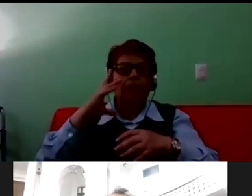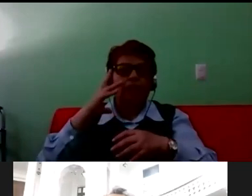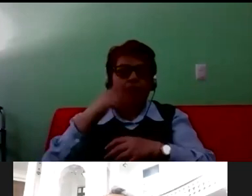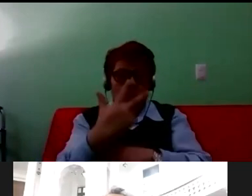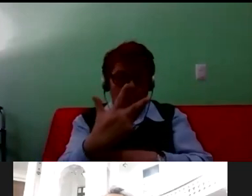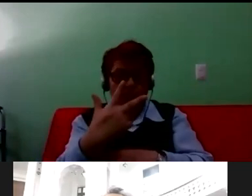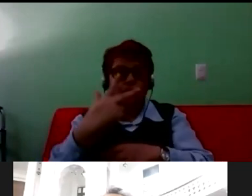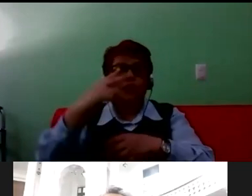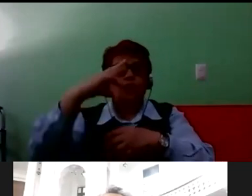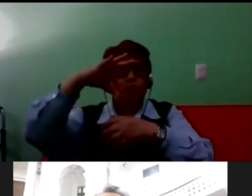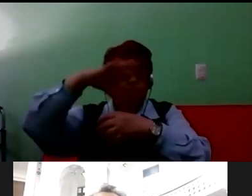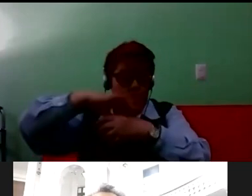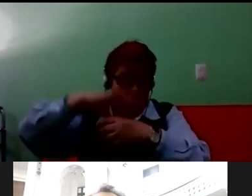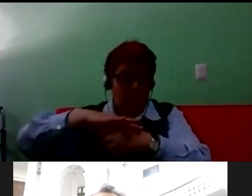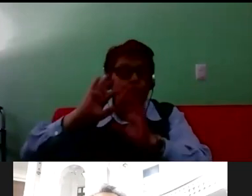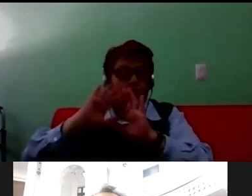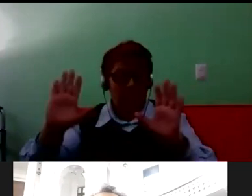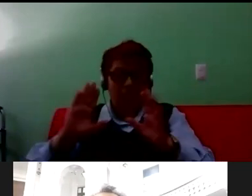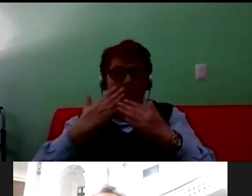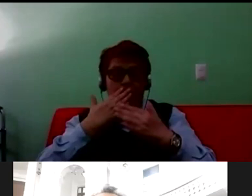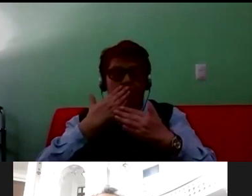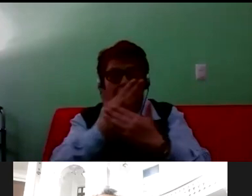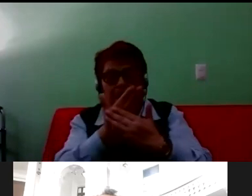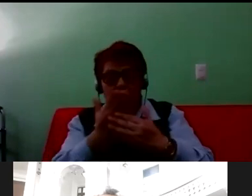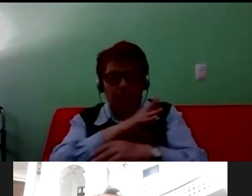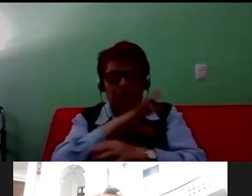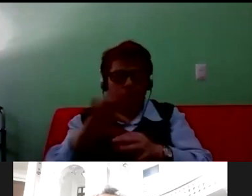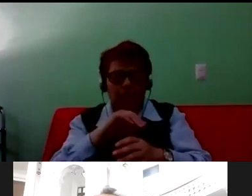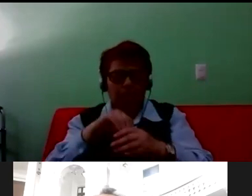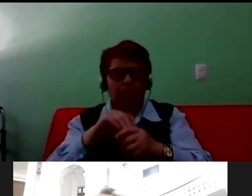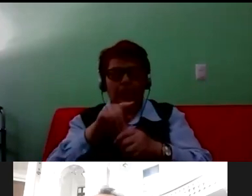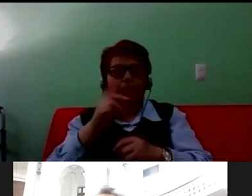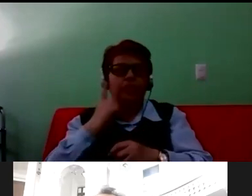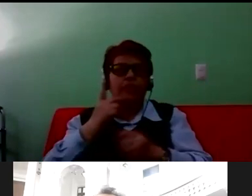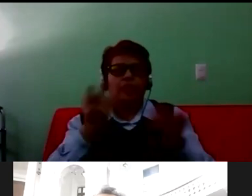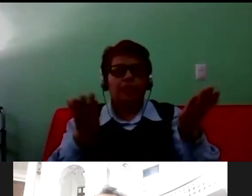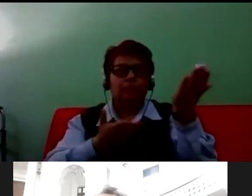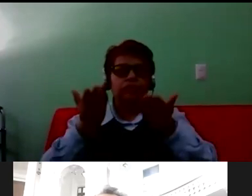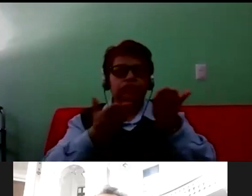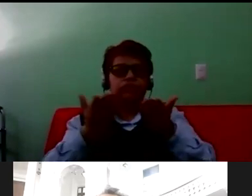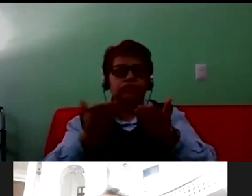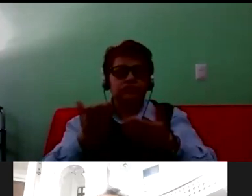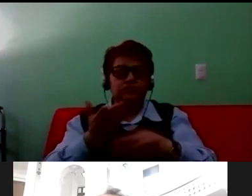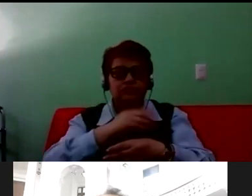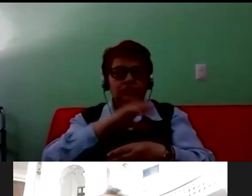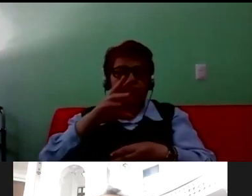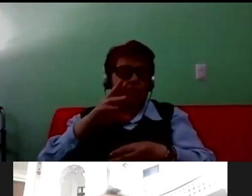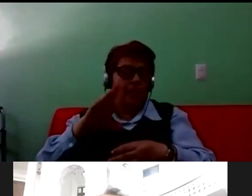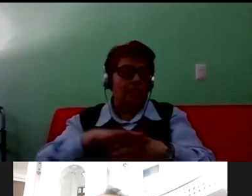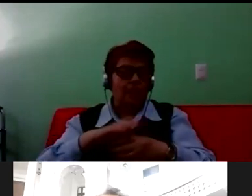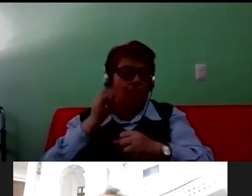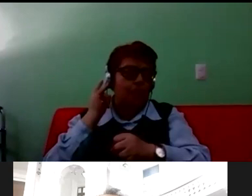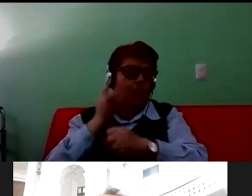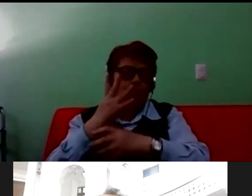8 votos que corresponden exactamente al número de diputados presentes. Es una votación a favor por